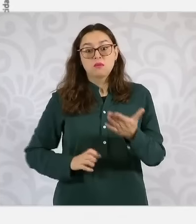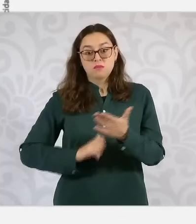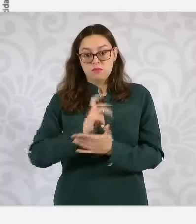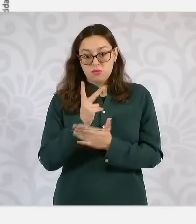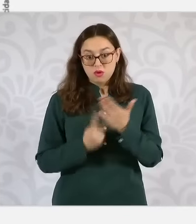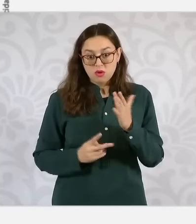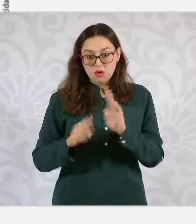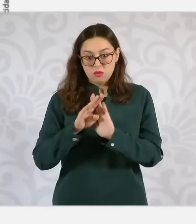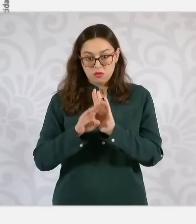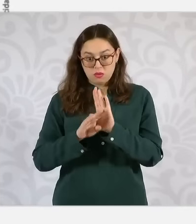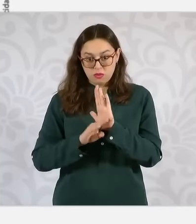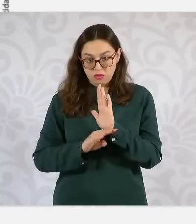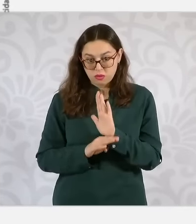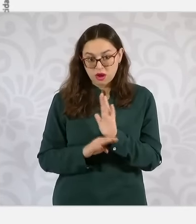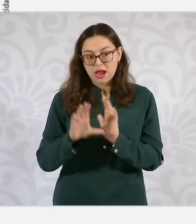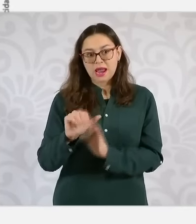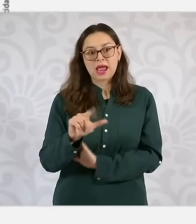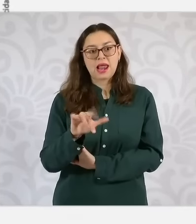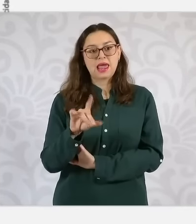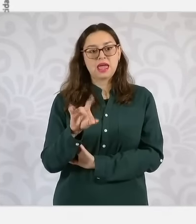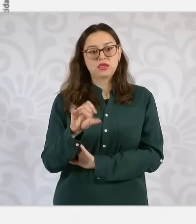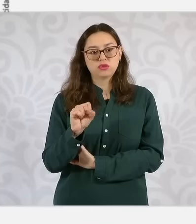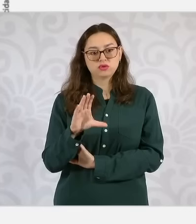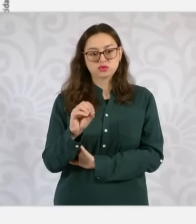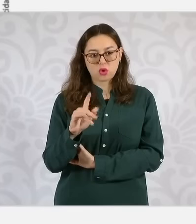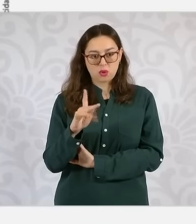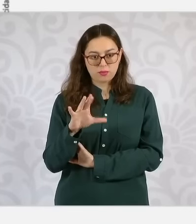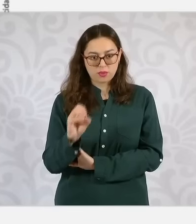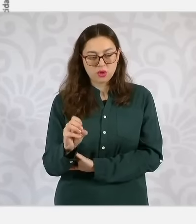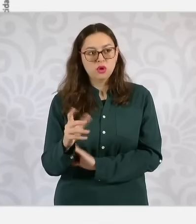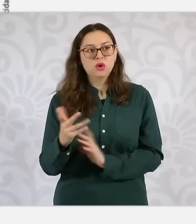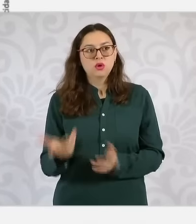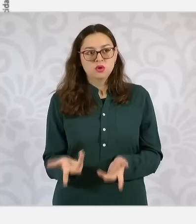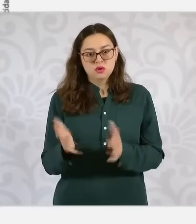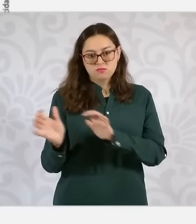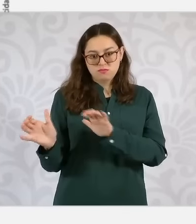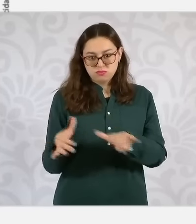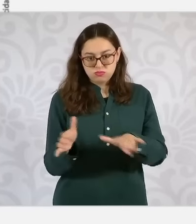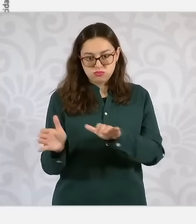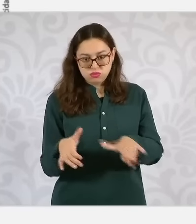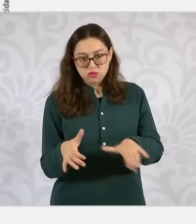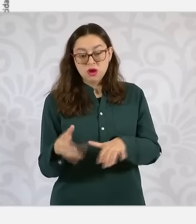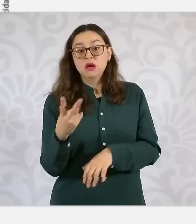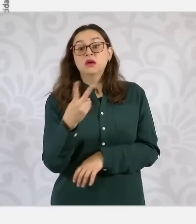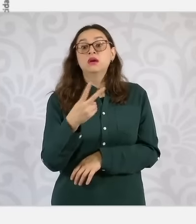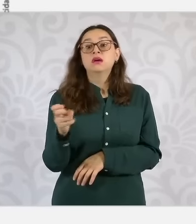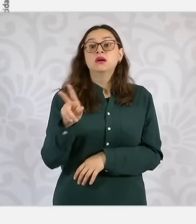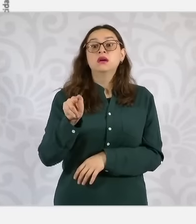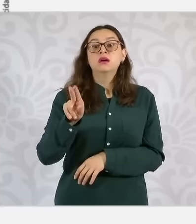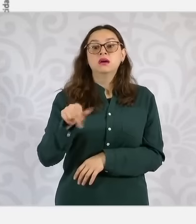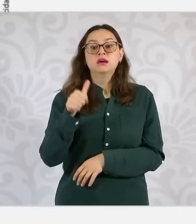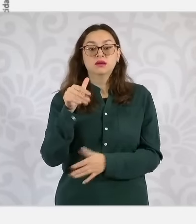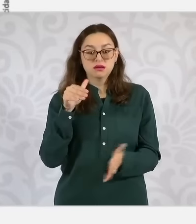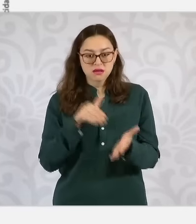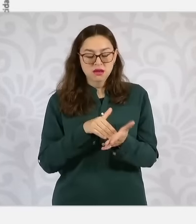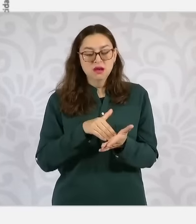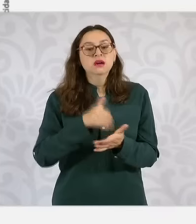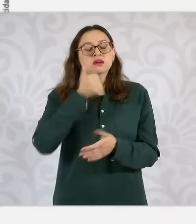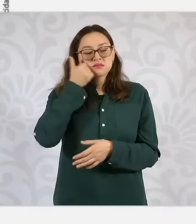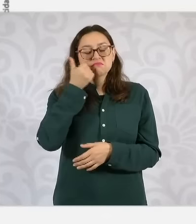de caleidoscopio, podemos decir, en este momento tenemos una capacidad instalada para recibir hasta 286,000